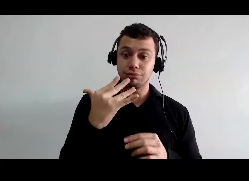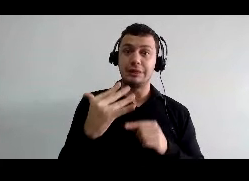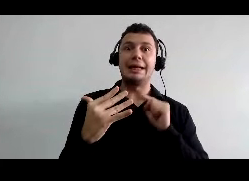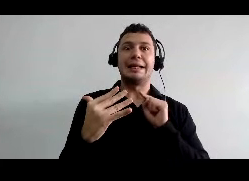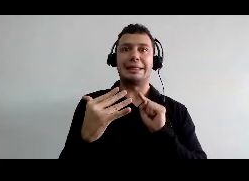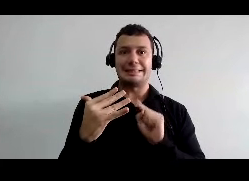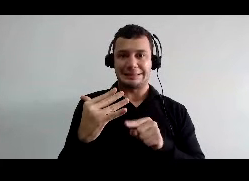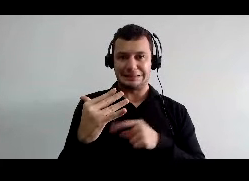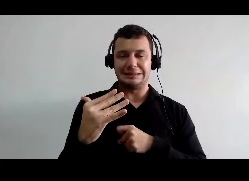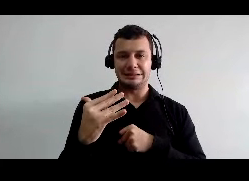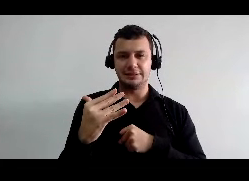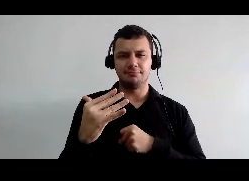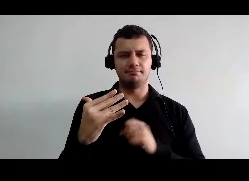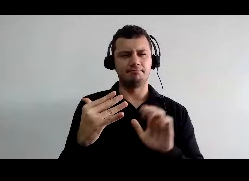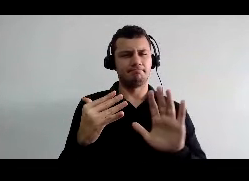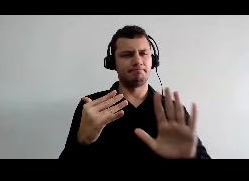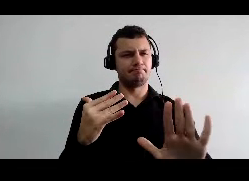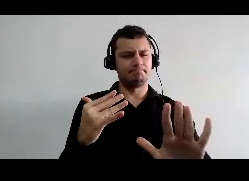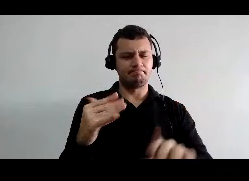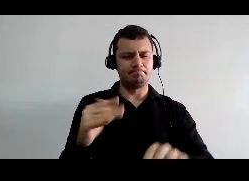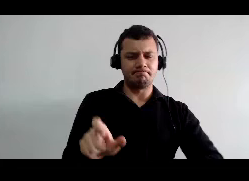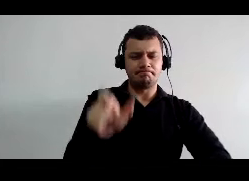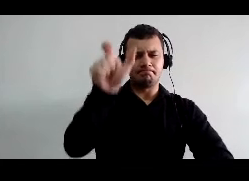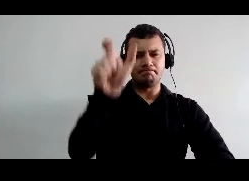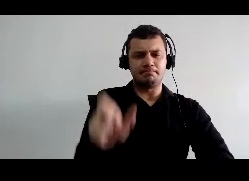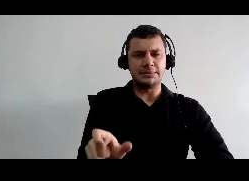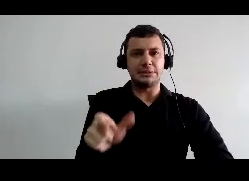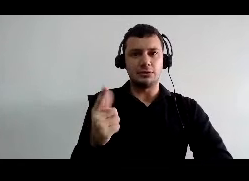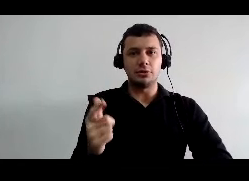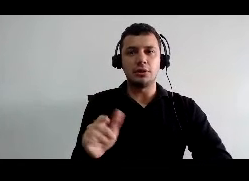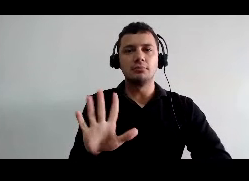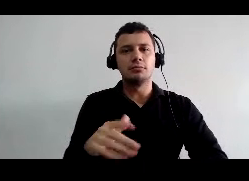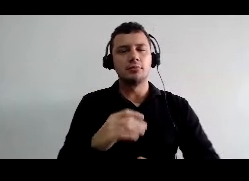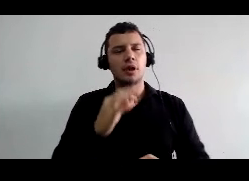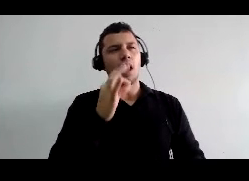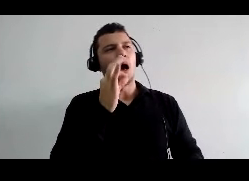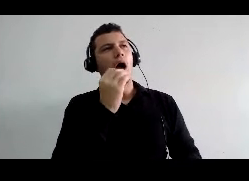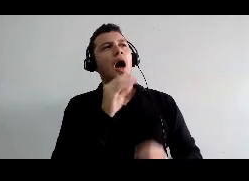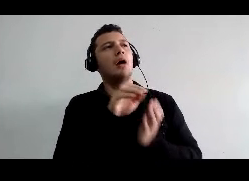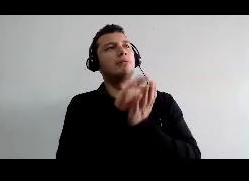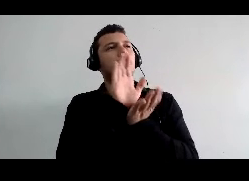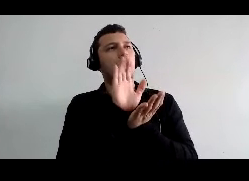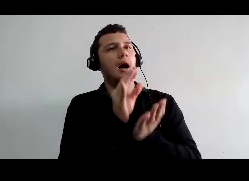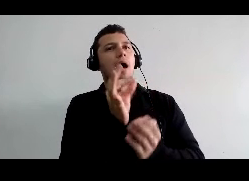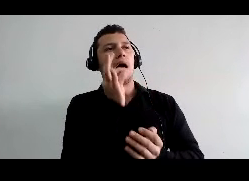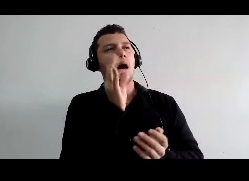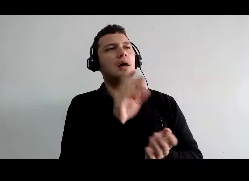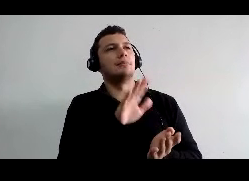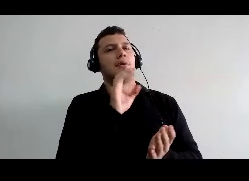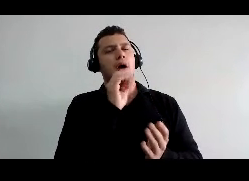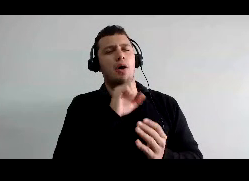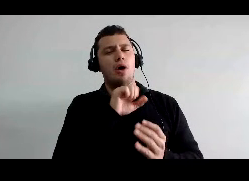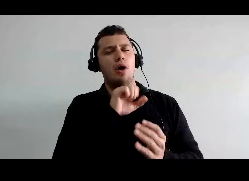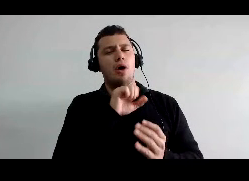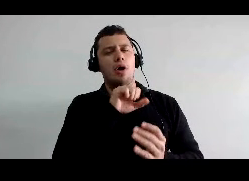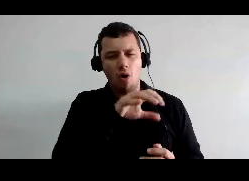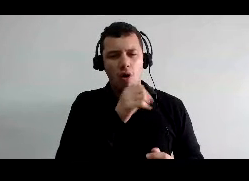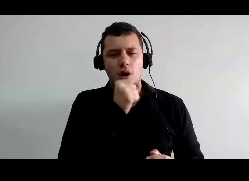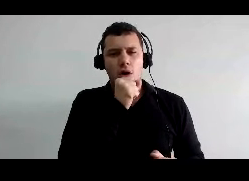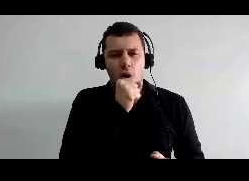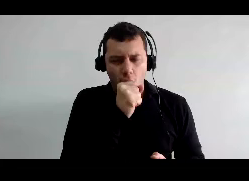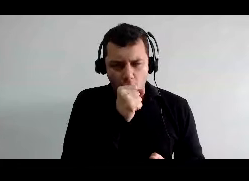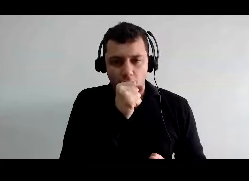consciente de cuándo ese paciente que atiendo me puede generar un aerosol. Pero se generan aerosoles en los procesos de atención de parto, se